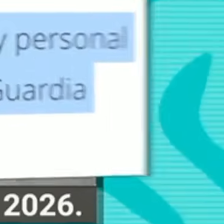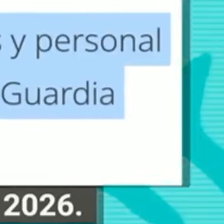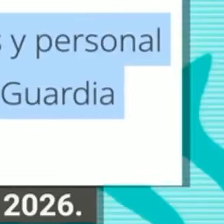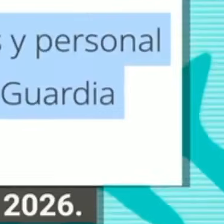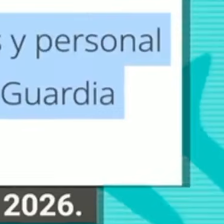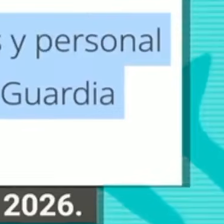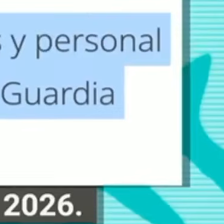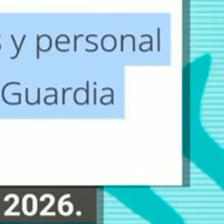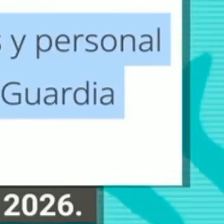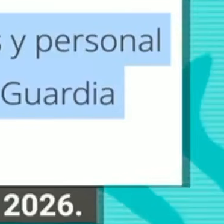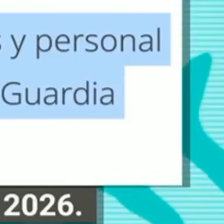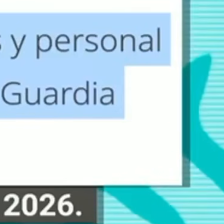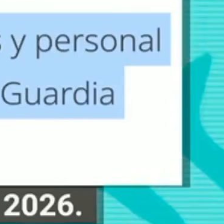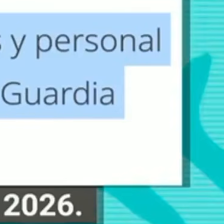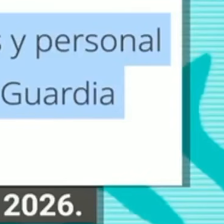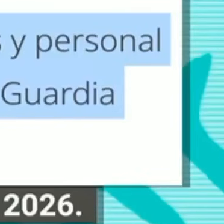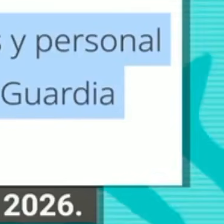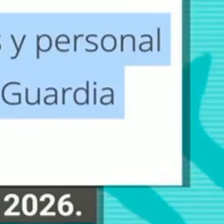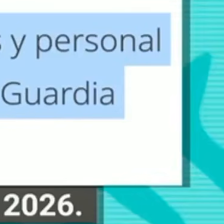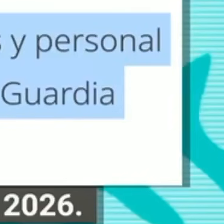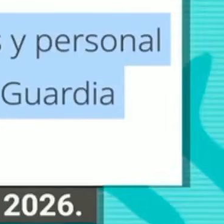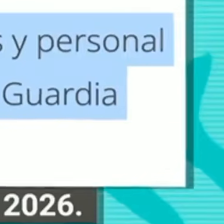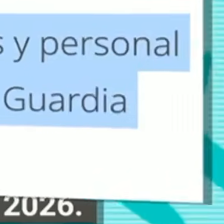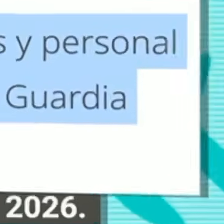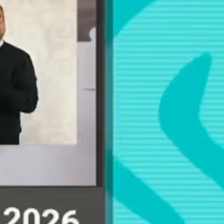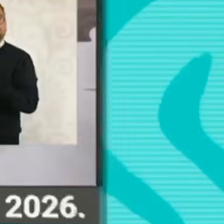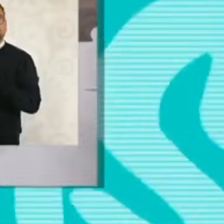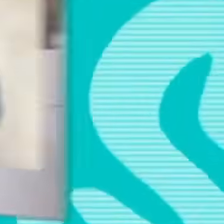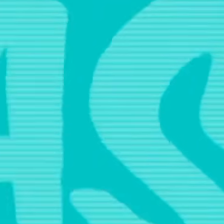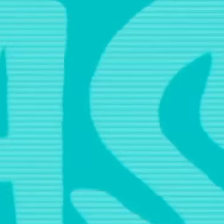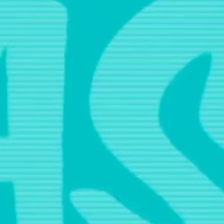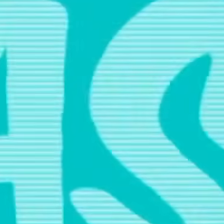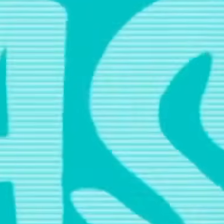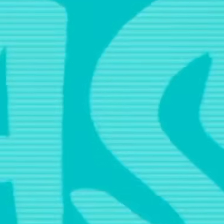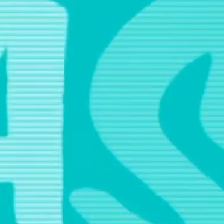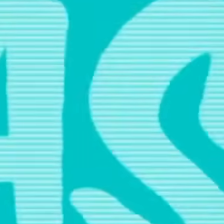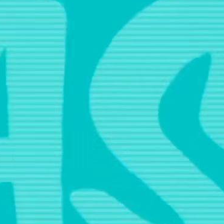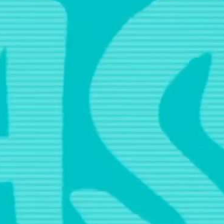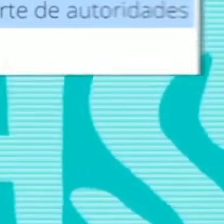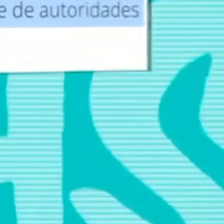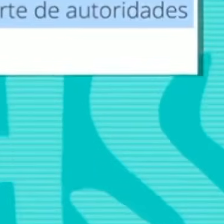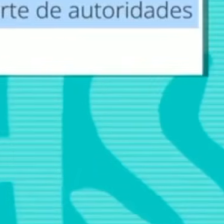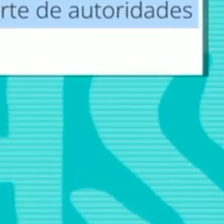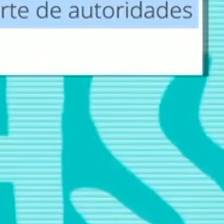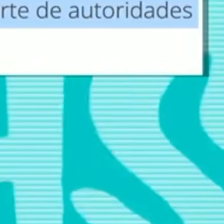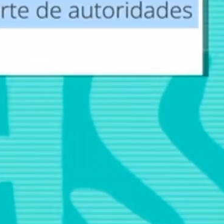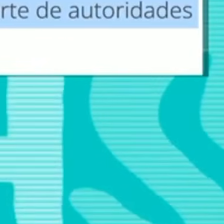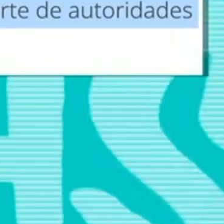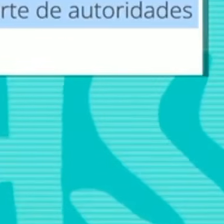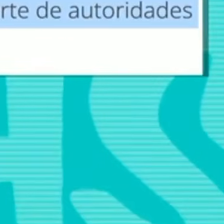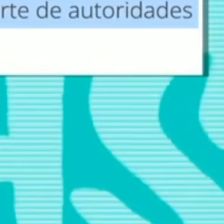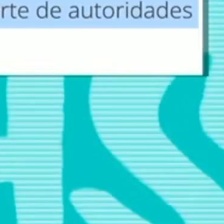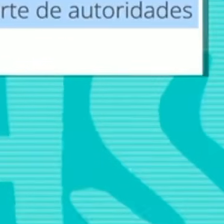fue ejecutado íntegramente por fuerzas mexicanas en Tapalpa, Jalisco, mientras que el Gabinete de Seguridad informó el 22 de febrero que